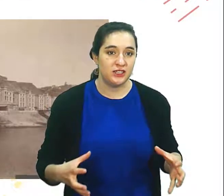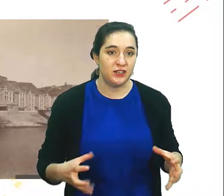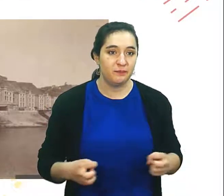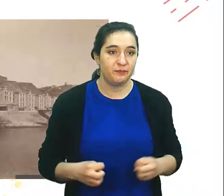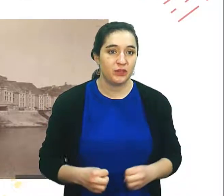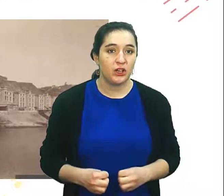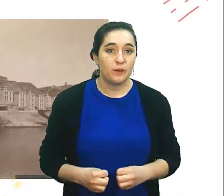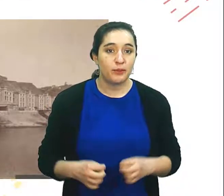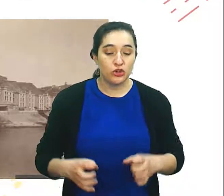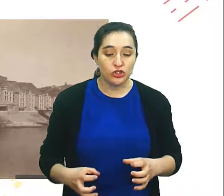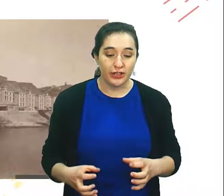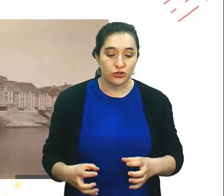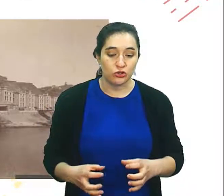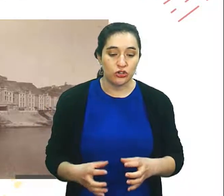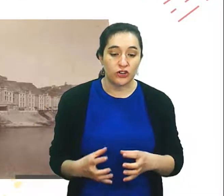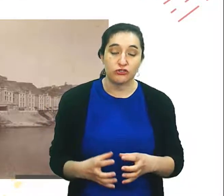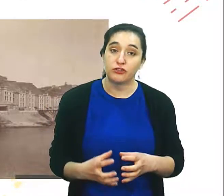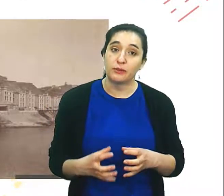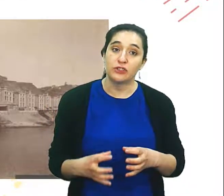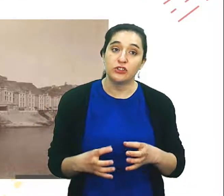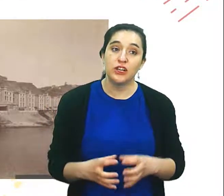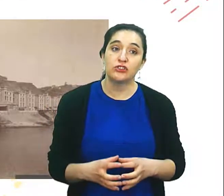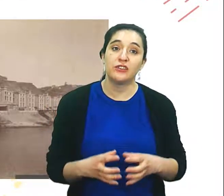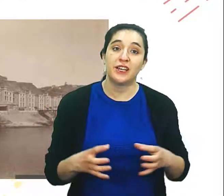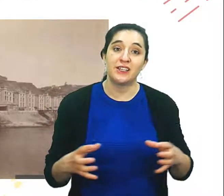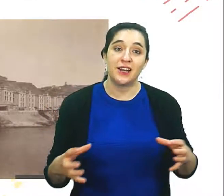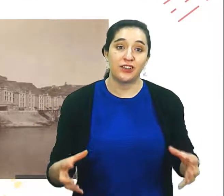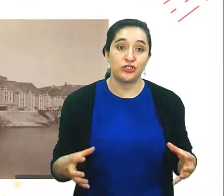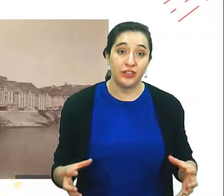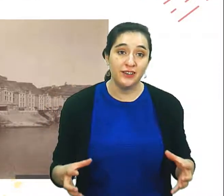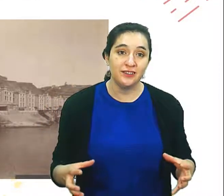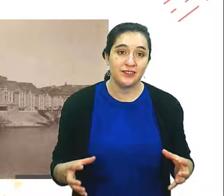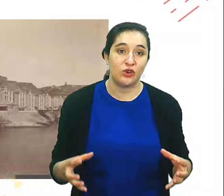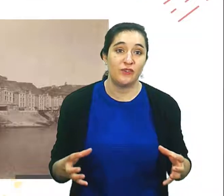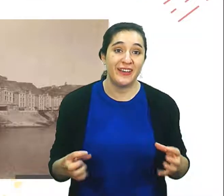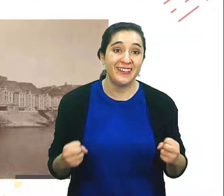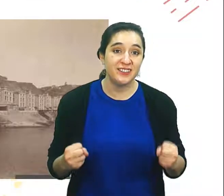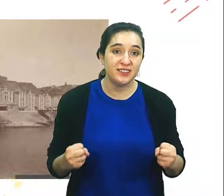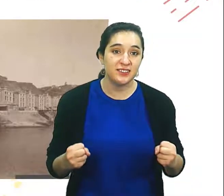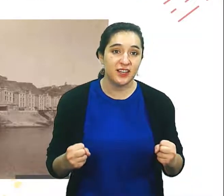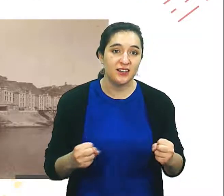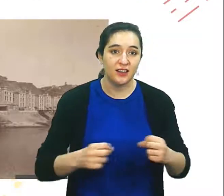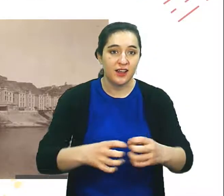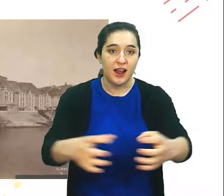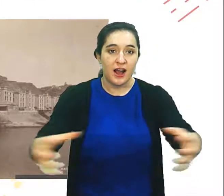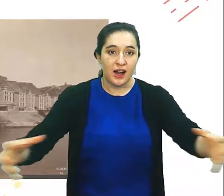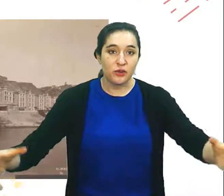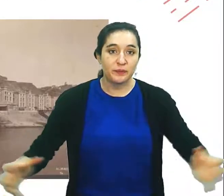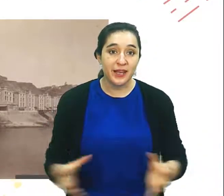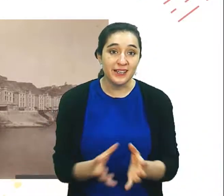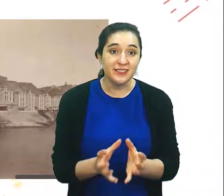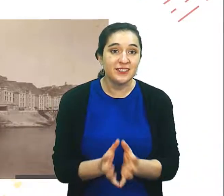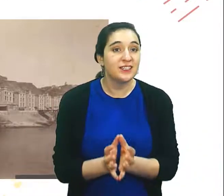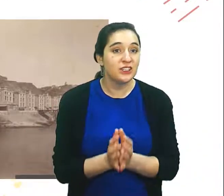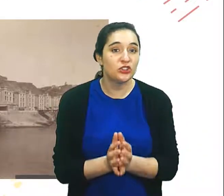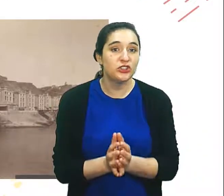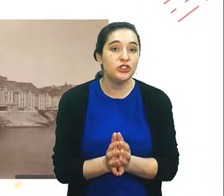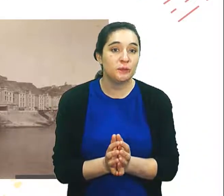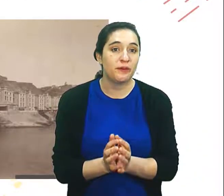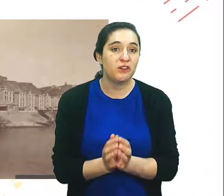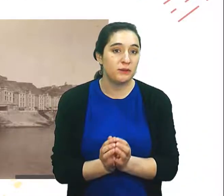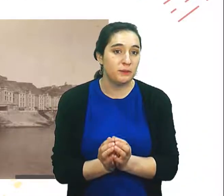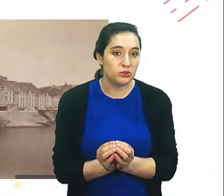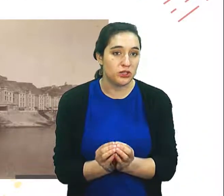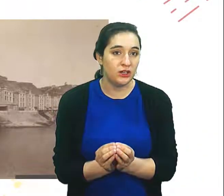día es Chile. Por lo tanto, con la conformación de la soberanía nacional, se vuelve esencial adoptar este territorio